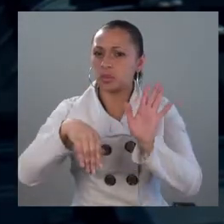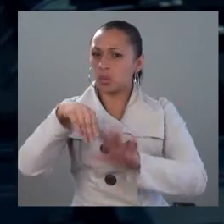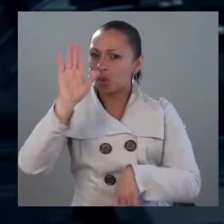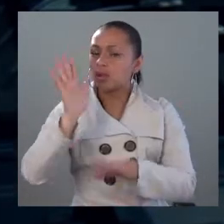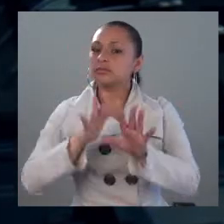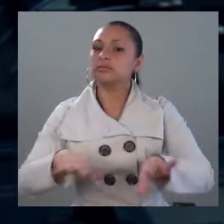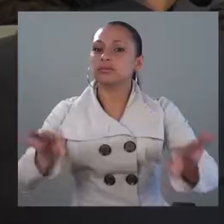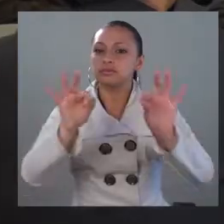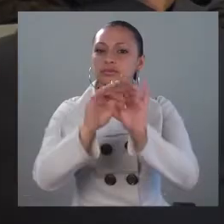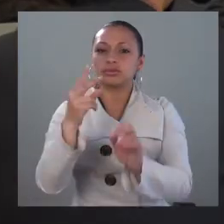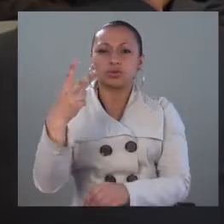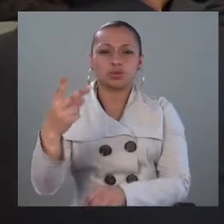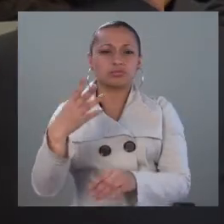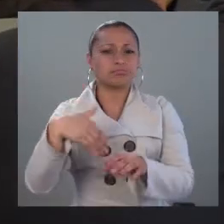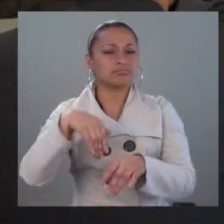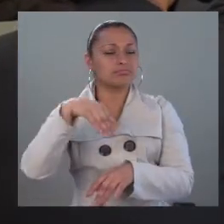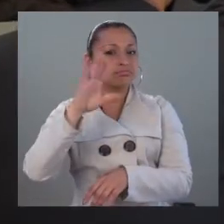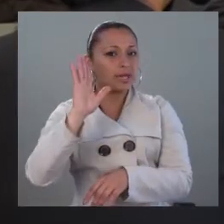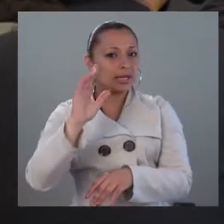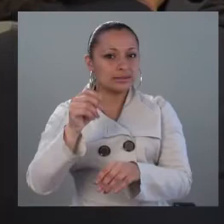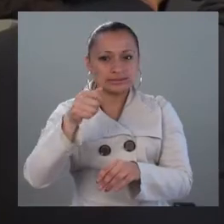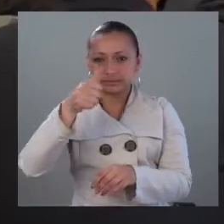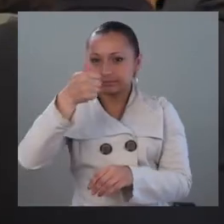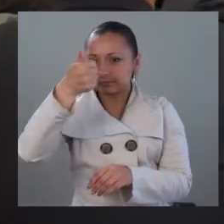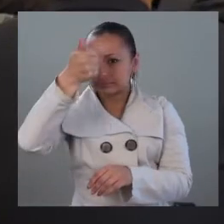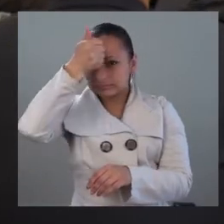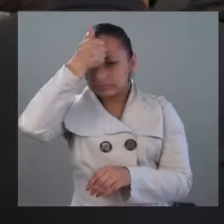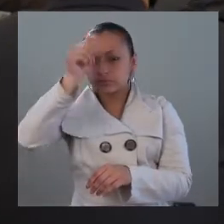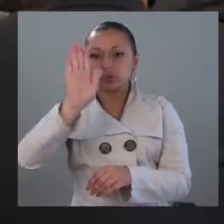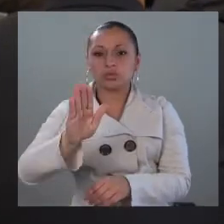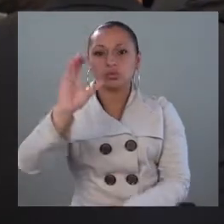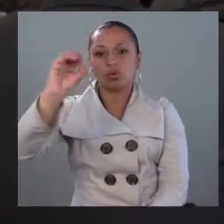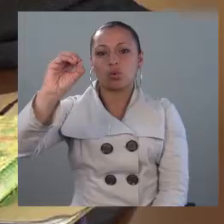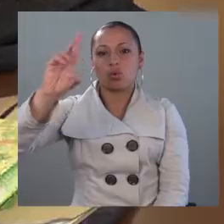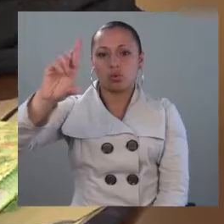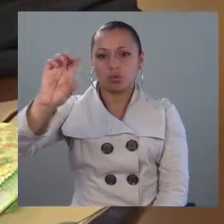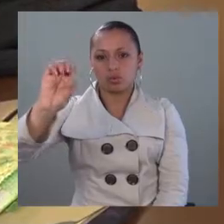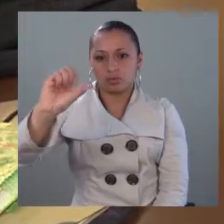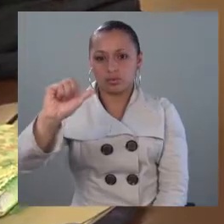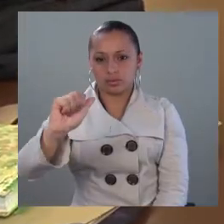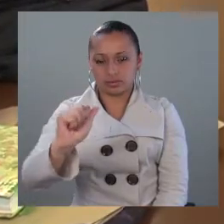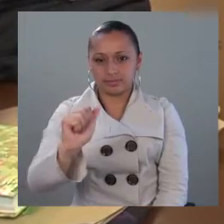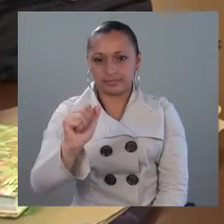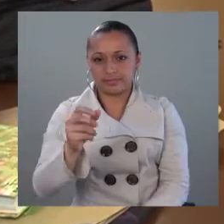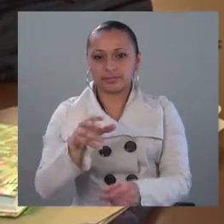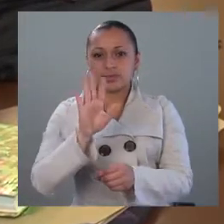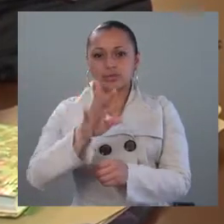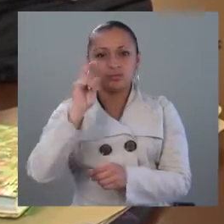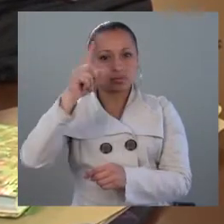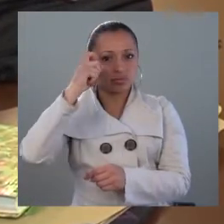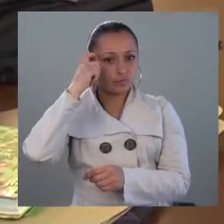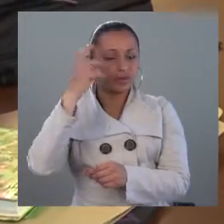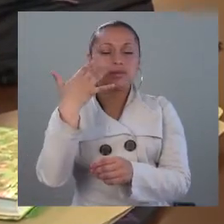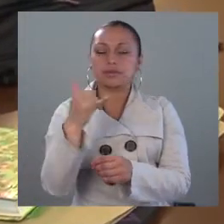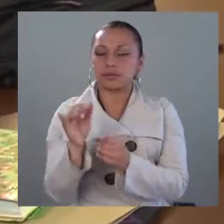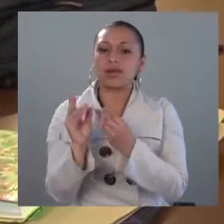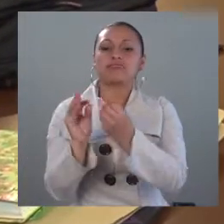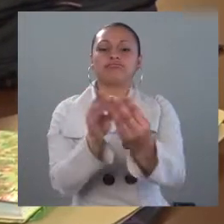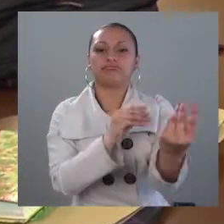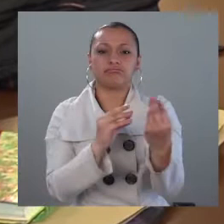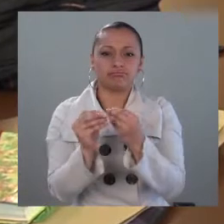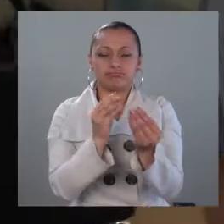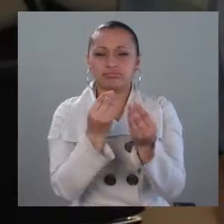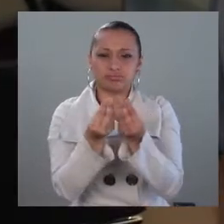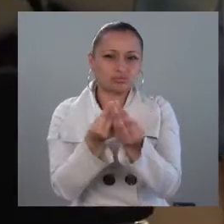es una de las compañías más grandes de Corea. Y en la reunión con la gobernación